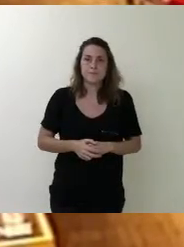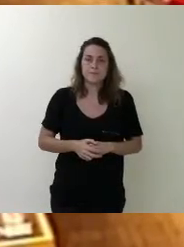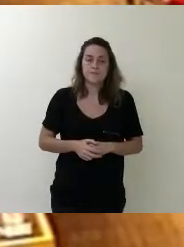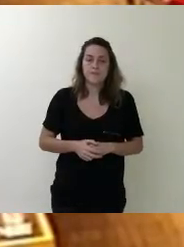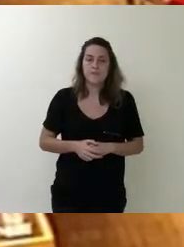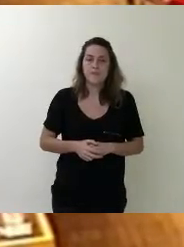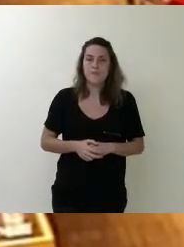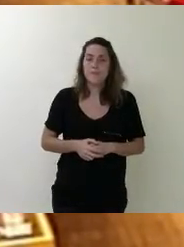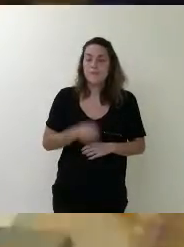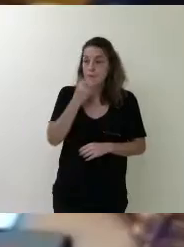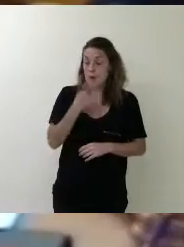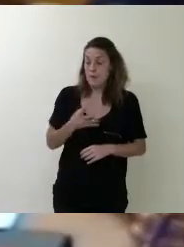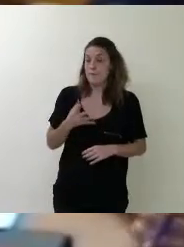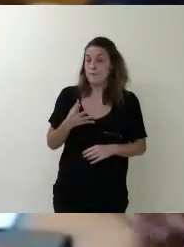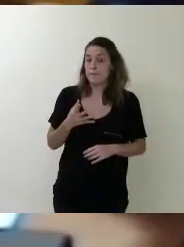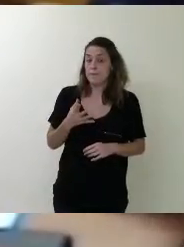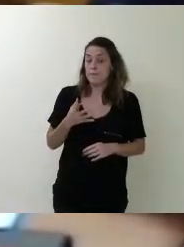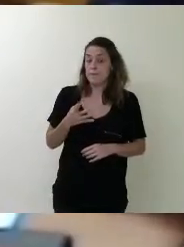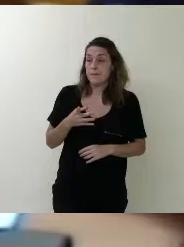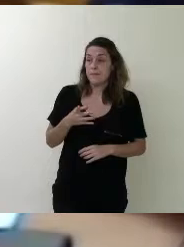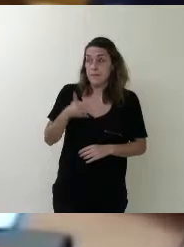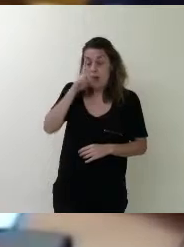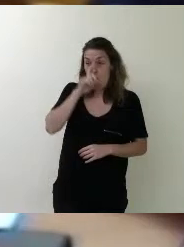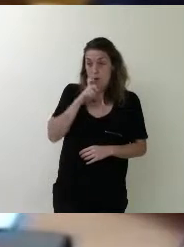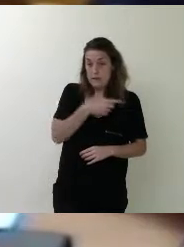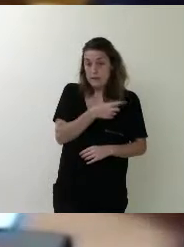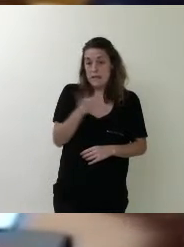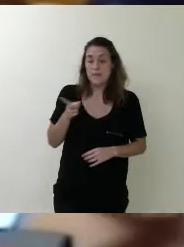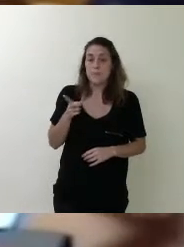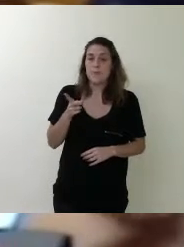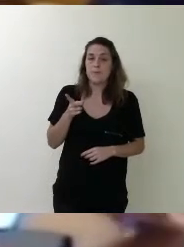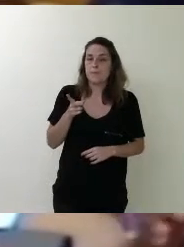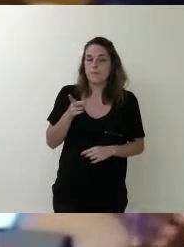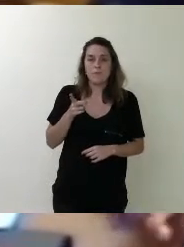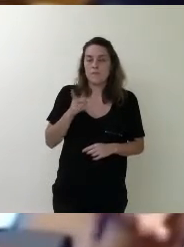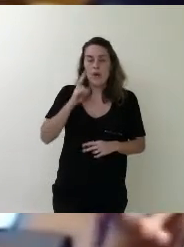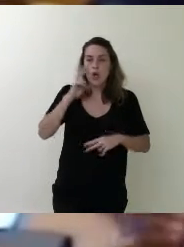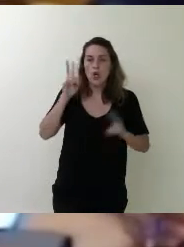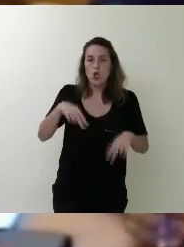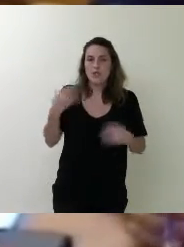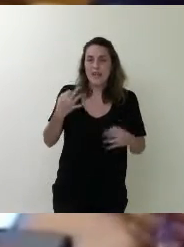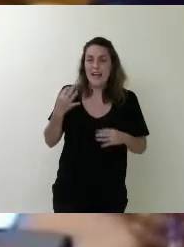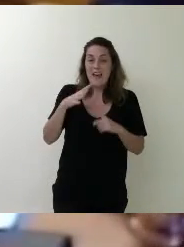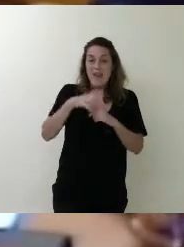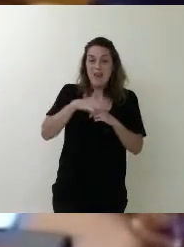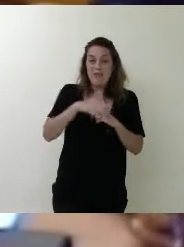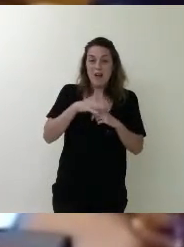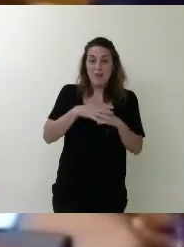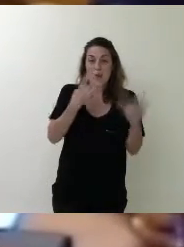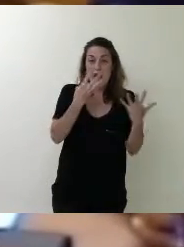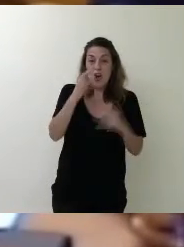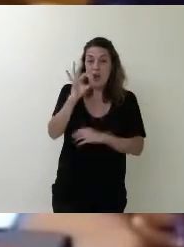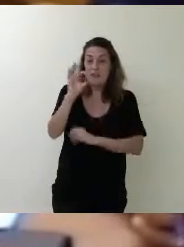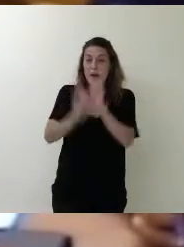Sí, recordar que se trata de reconocer unas 10 facturas que son el 90%, es verdad, que